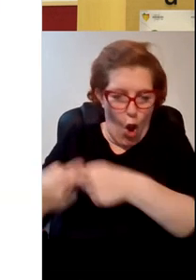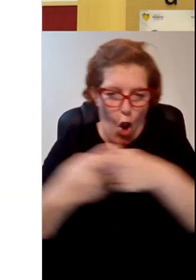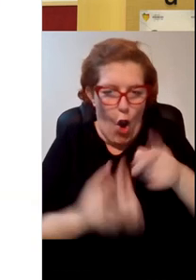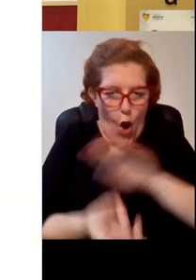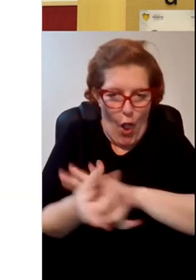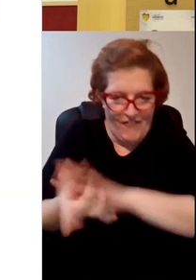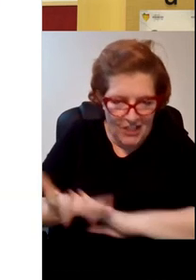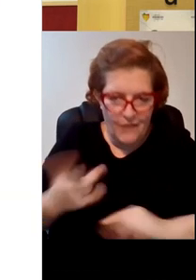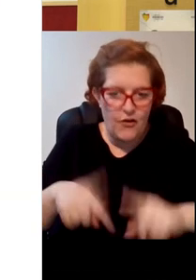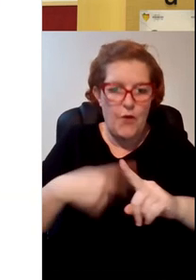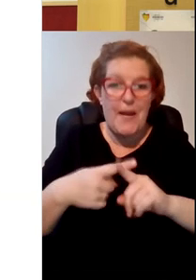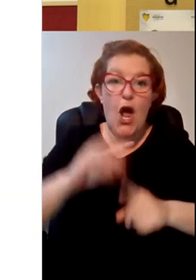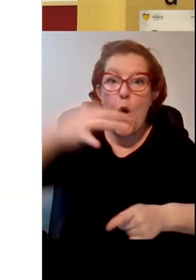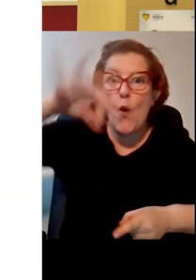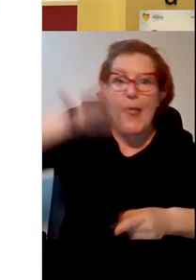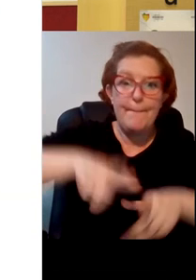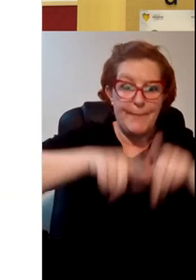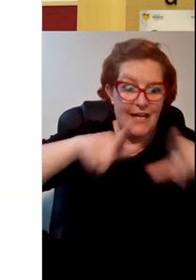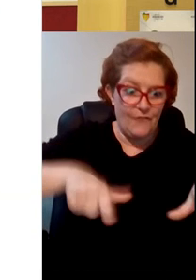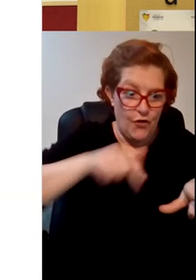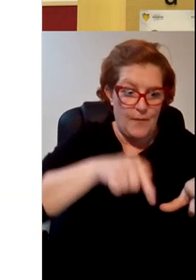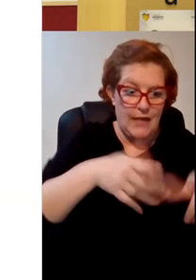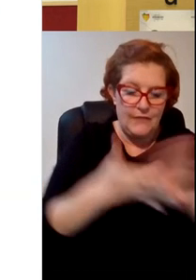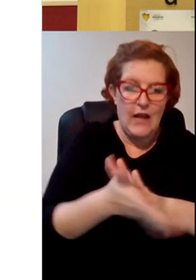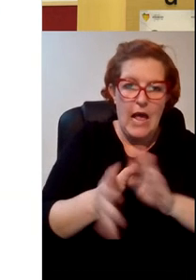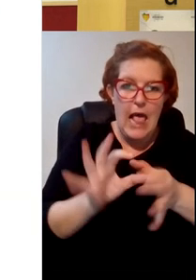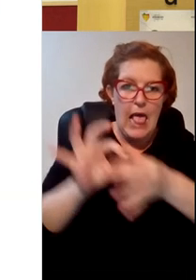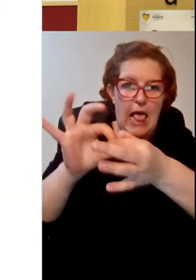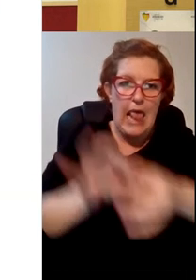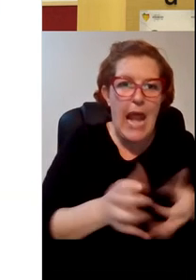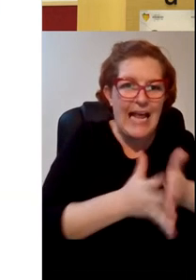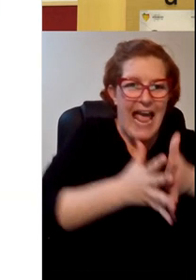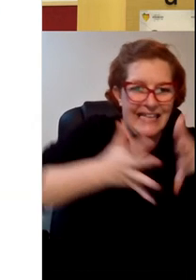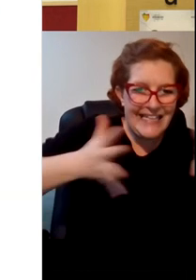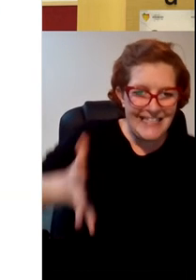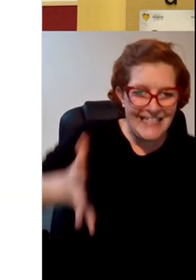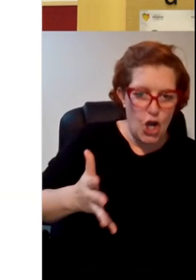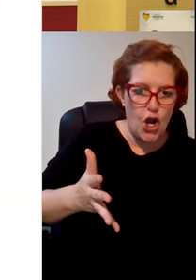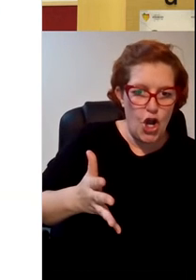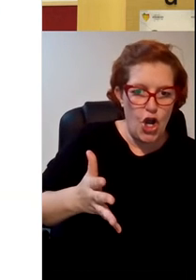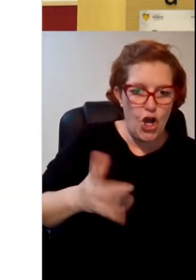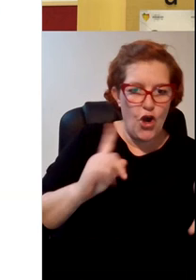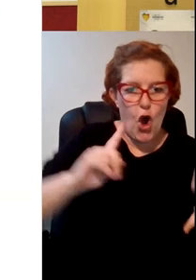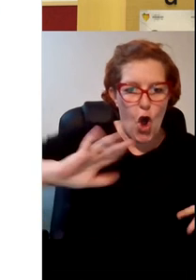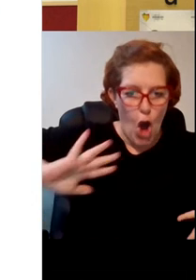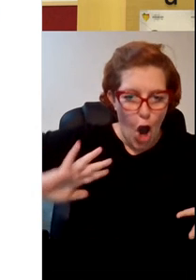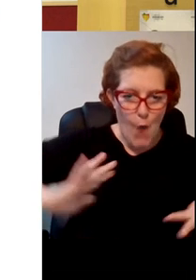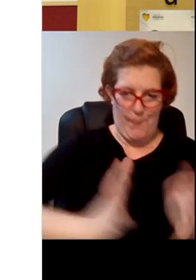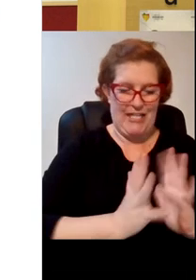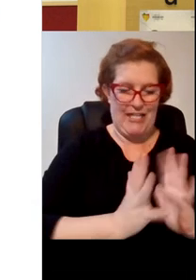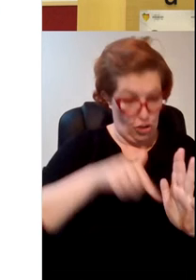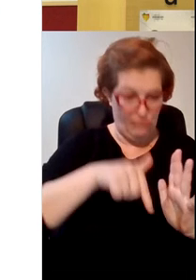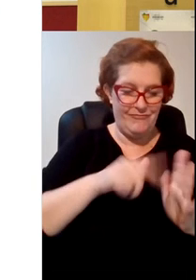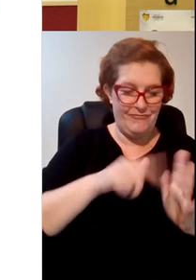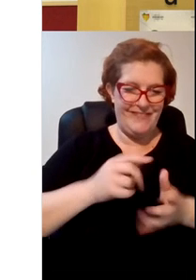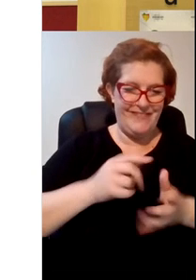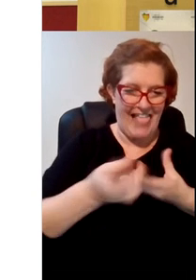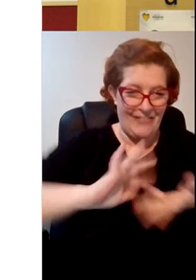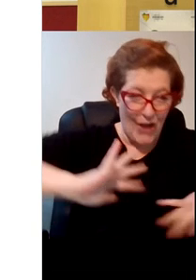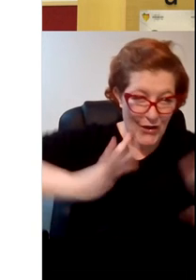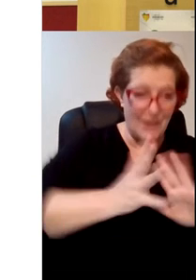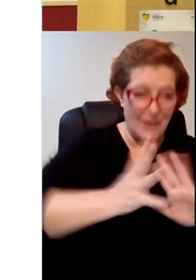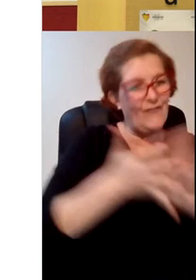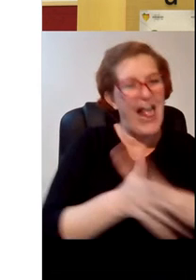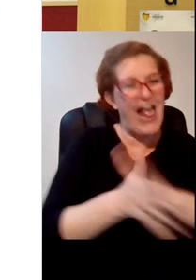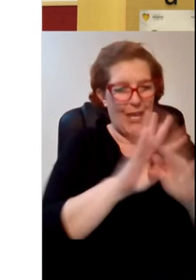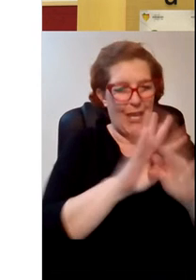plataforma en único medio que realmente no era una extensión narrativa sino una compresión narrativa porque era un pequeño resumen de cada uno de los temas de cada